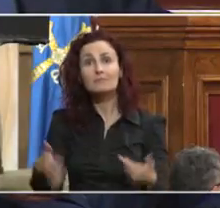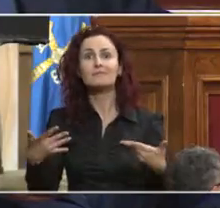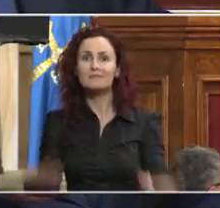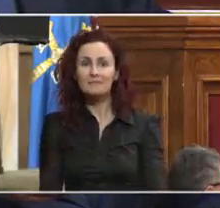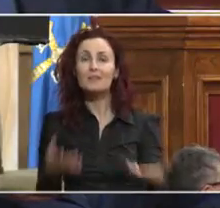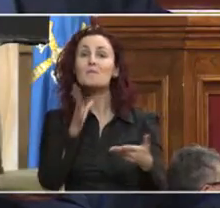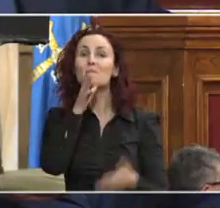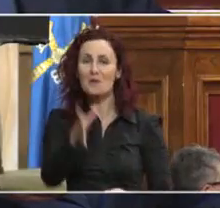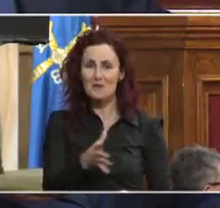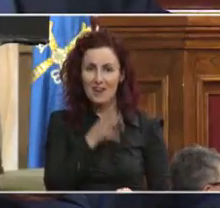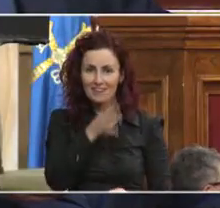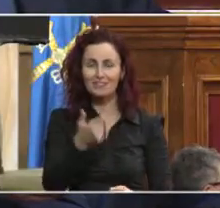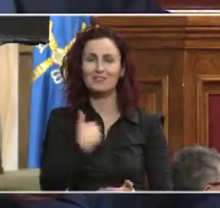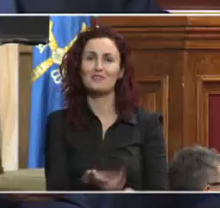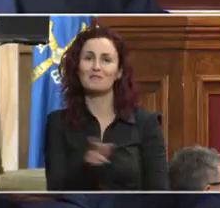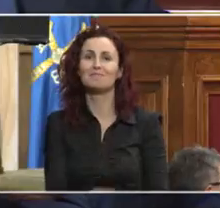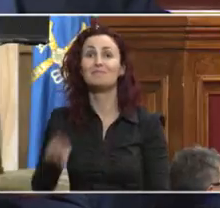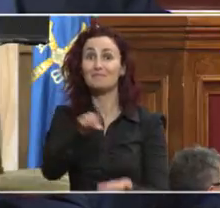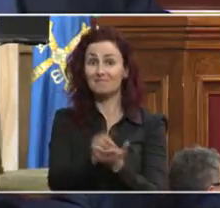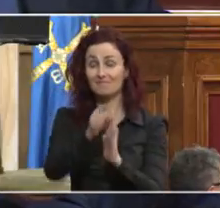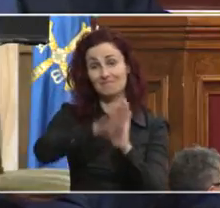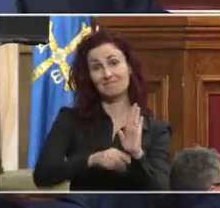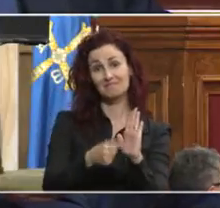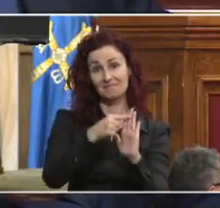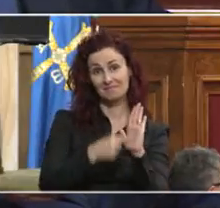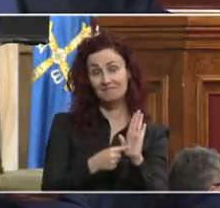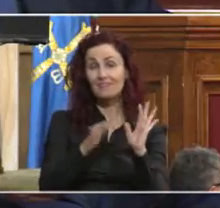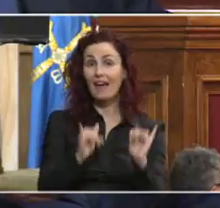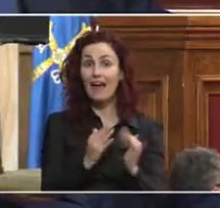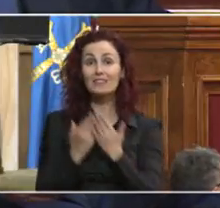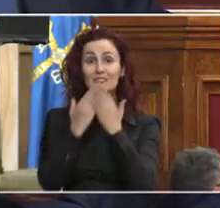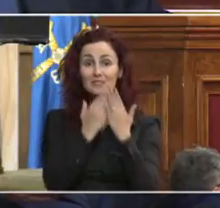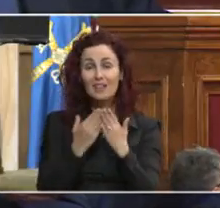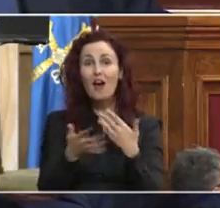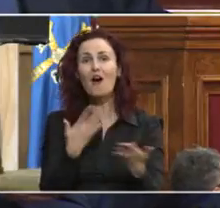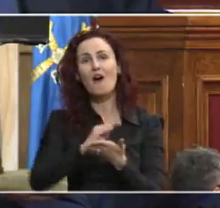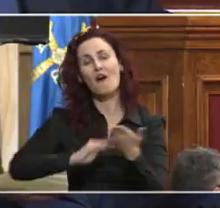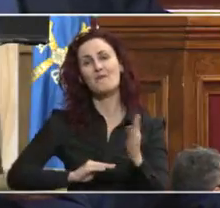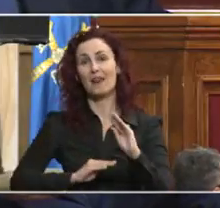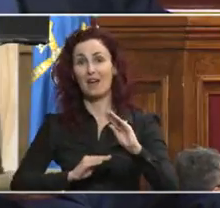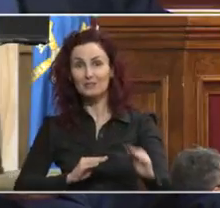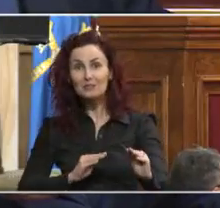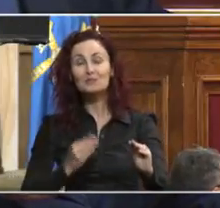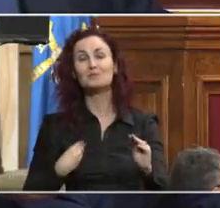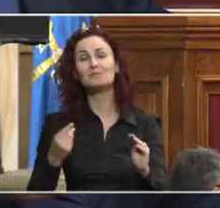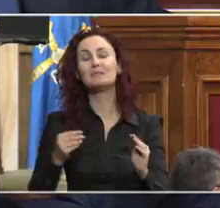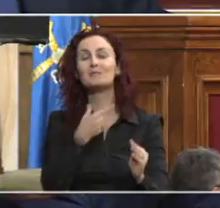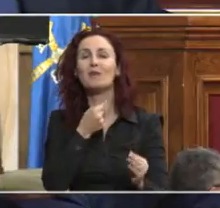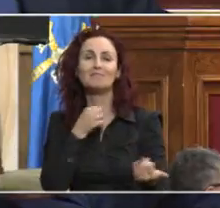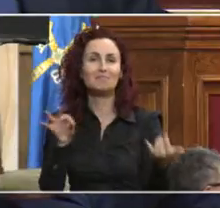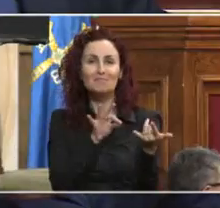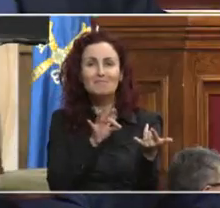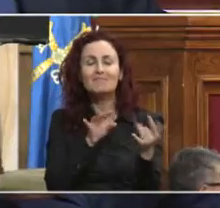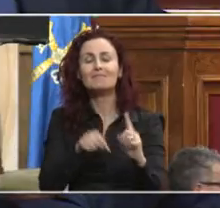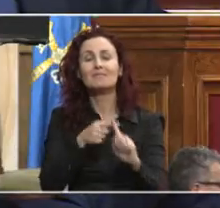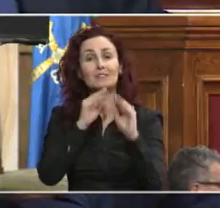por esta razón por la que, tal como insisto, tienen el programa, estudiaremos la obra de Les Luthiers y de